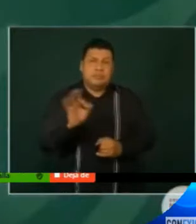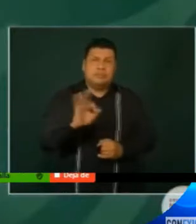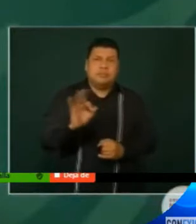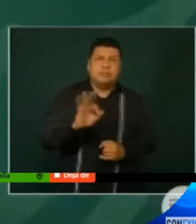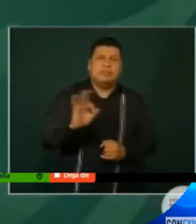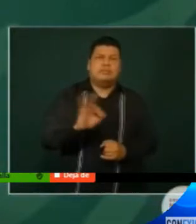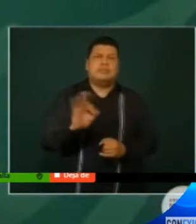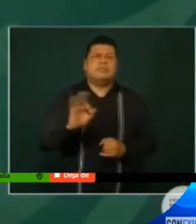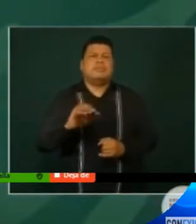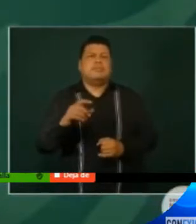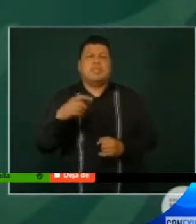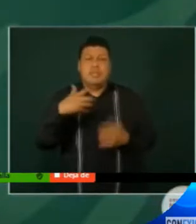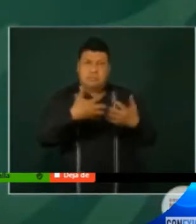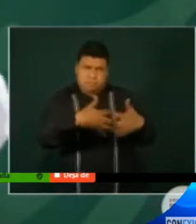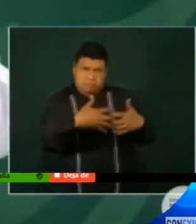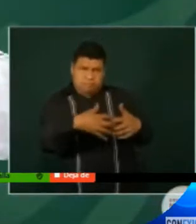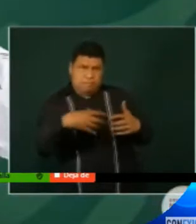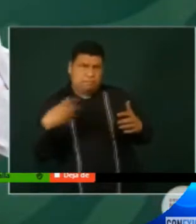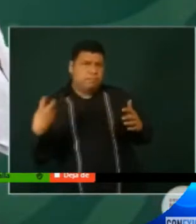esa empresa